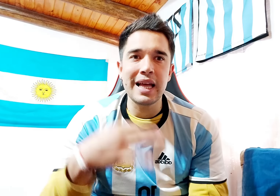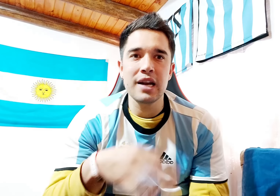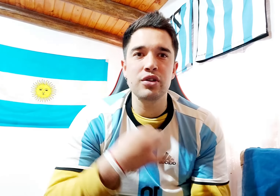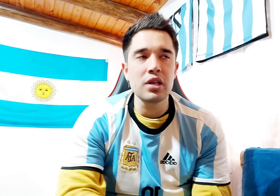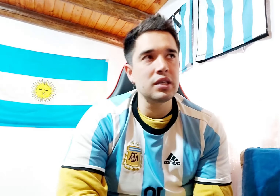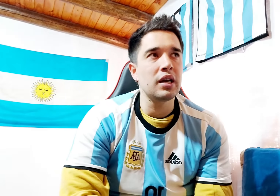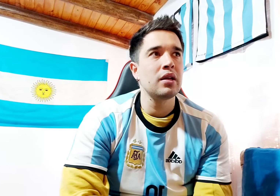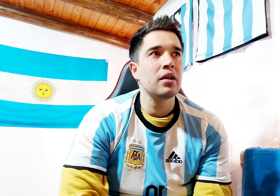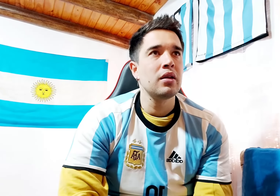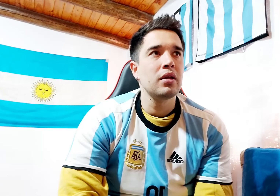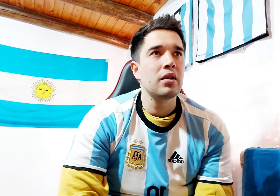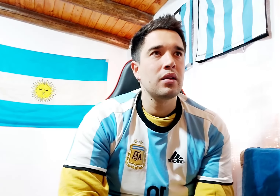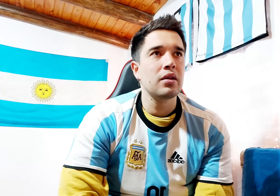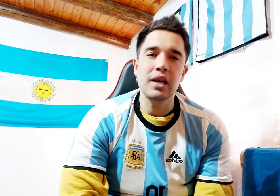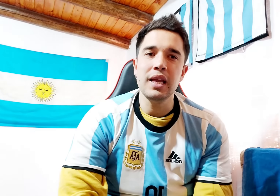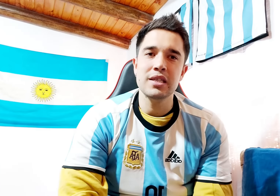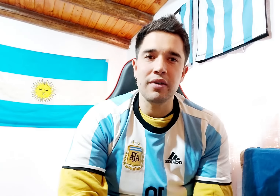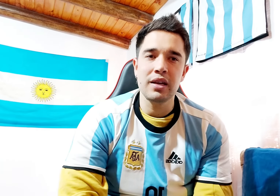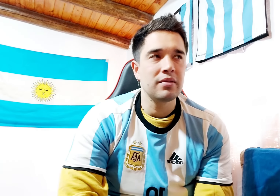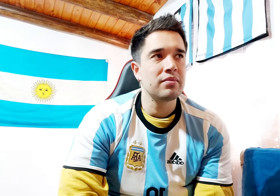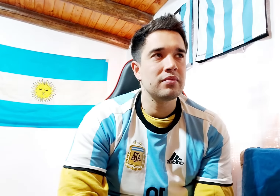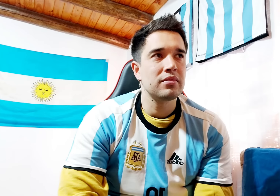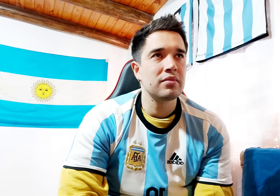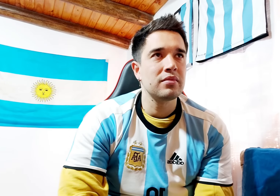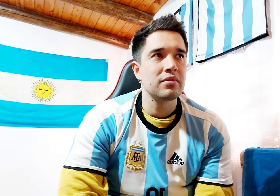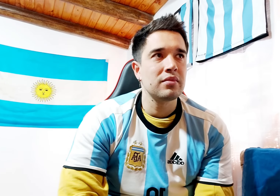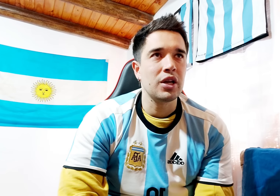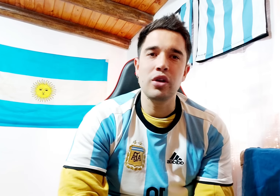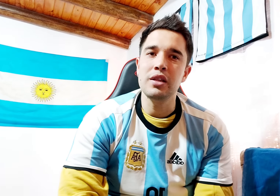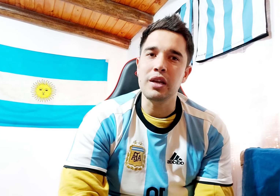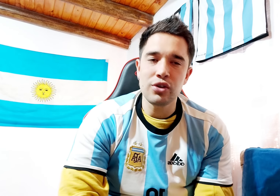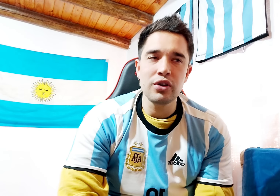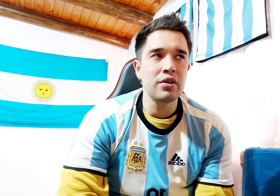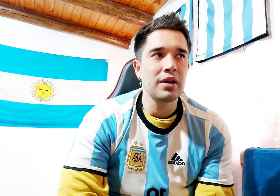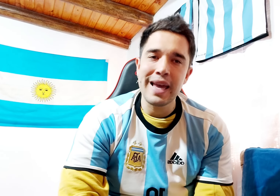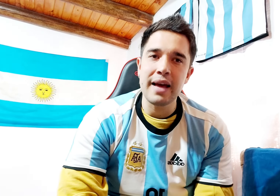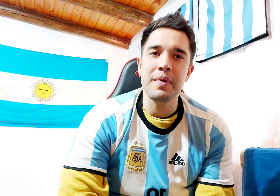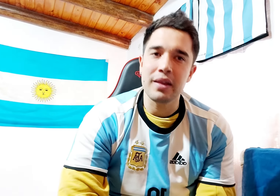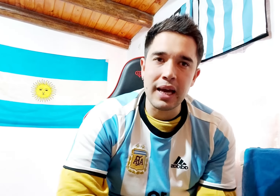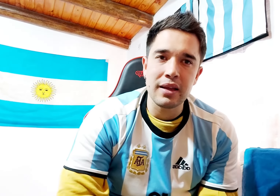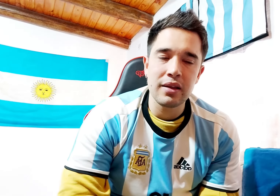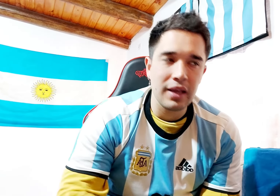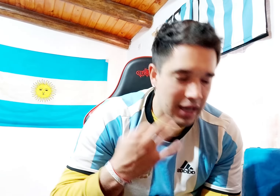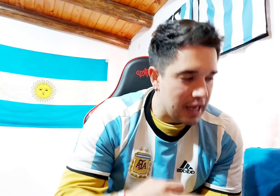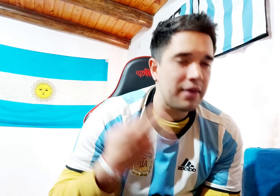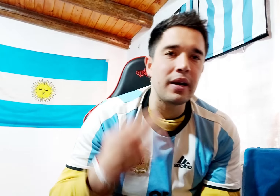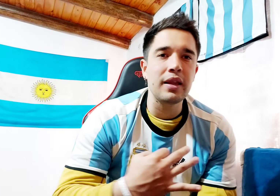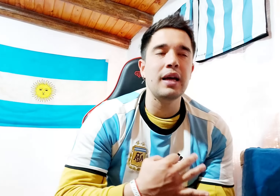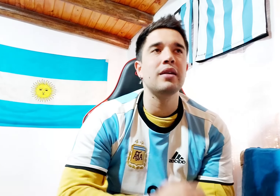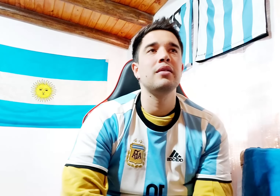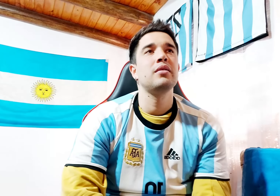Ahí está la noticia que quería saber. Lo del territorio era verdad,